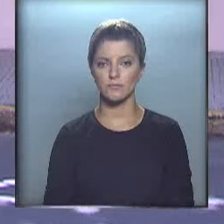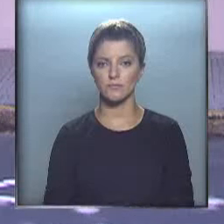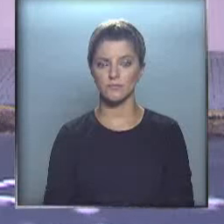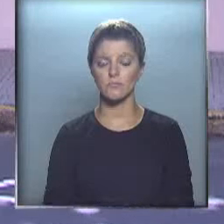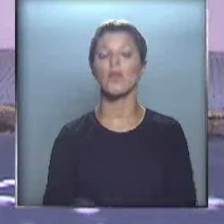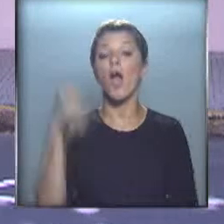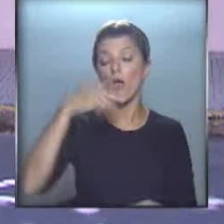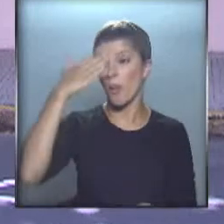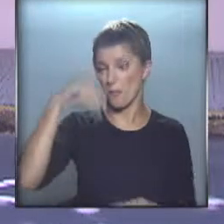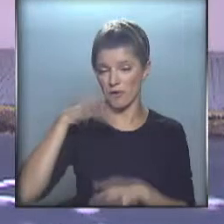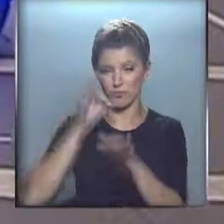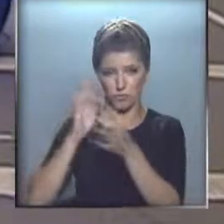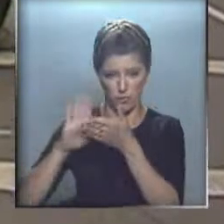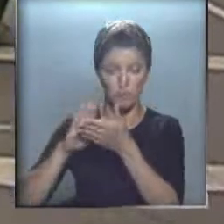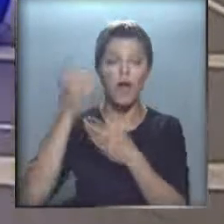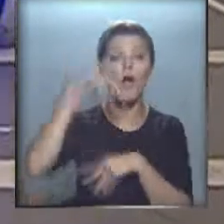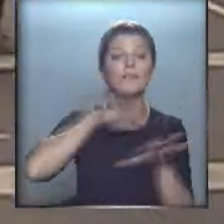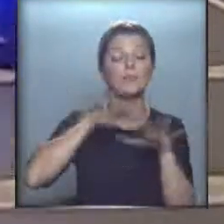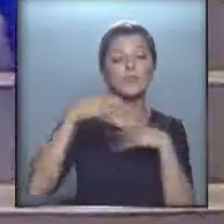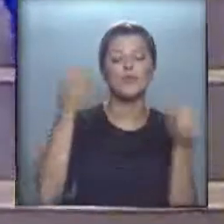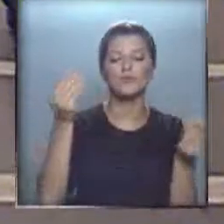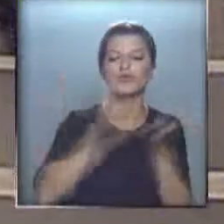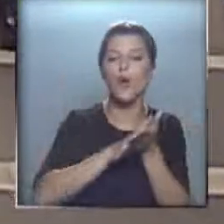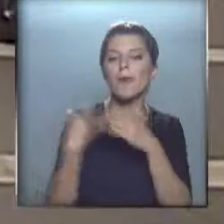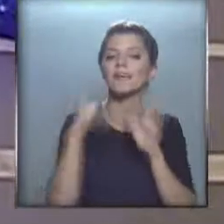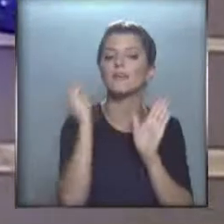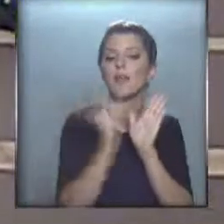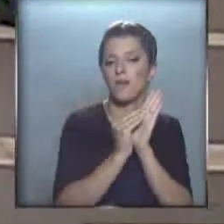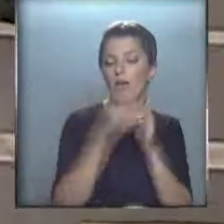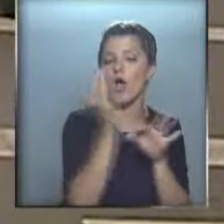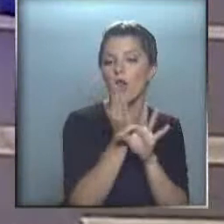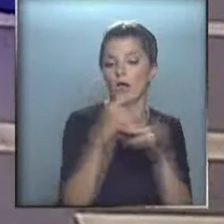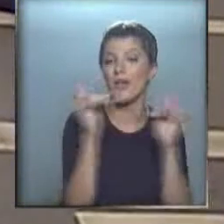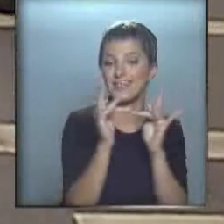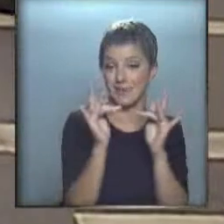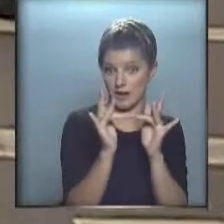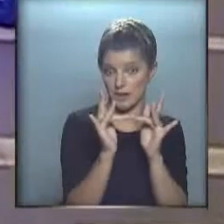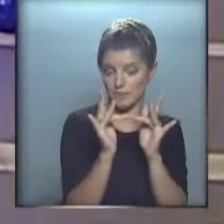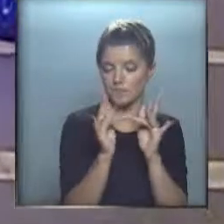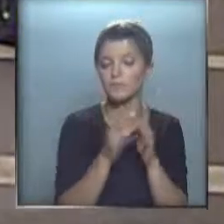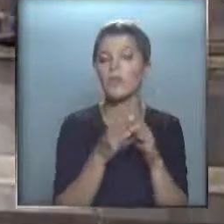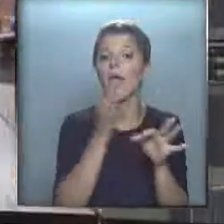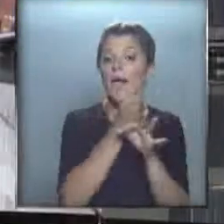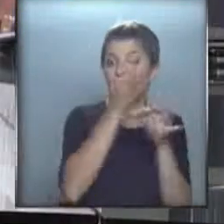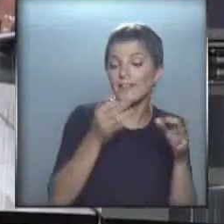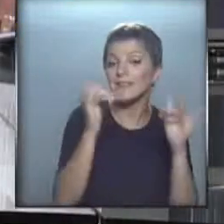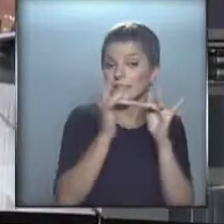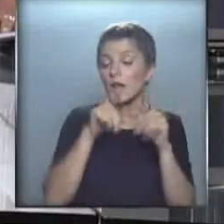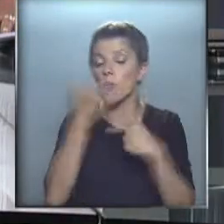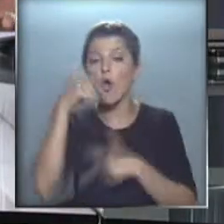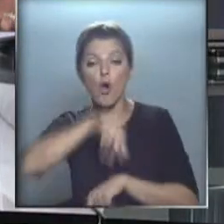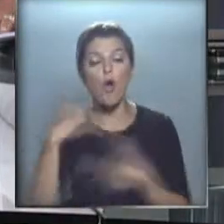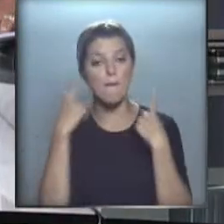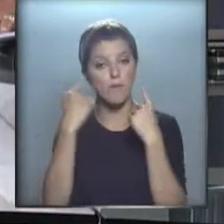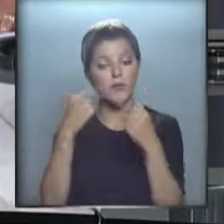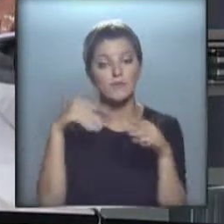volvemos en minutos polémicas por la inscripción online en los colegios porteños una marcha de protesta hoy frente al